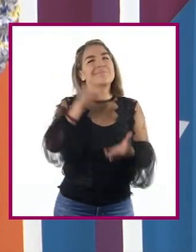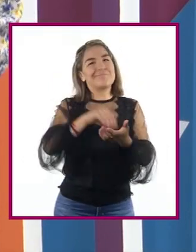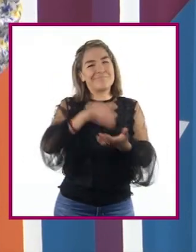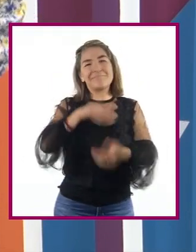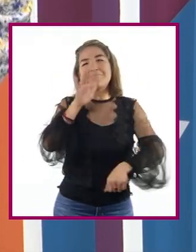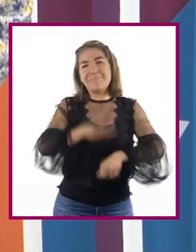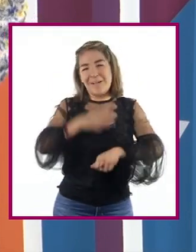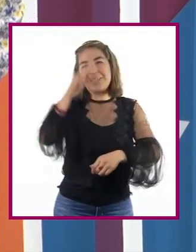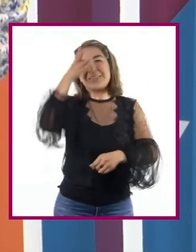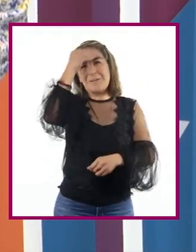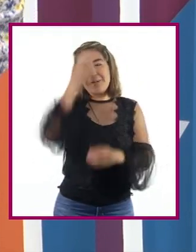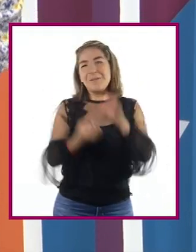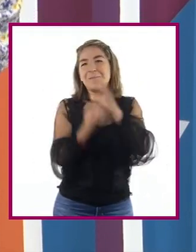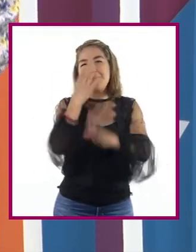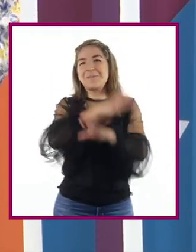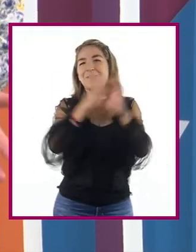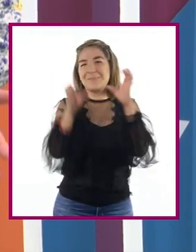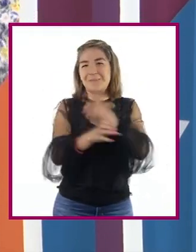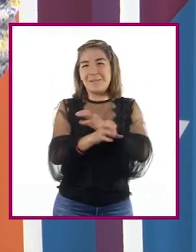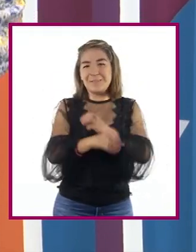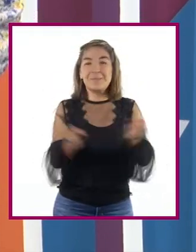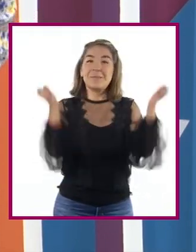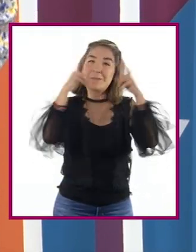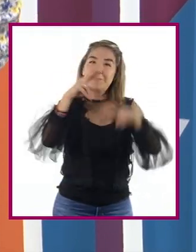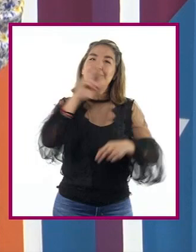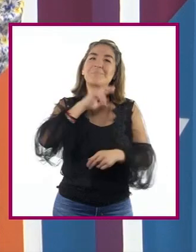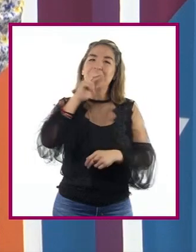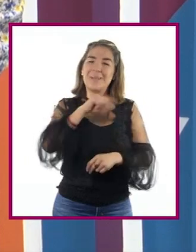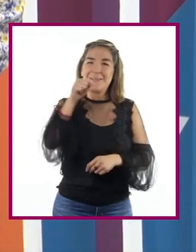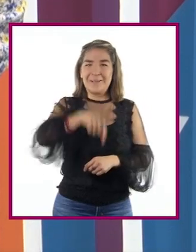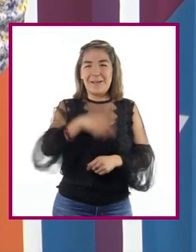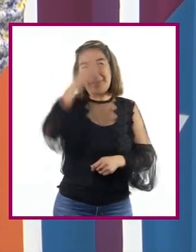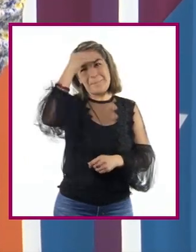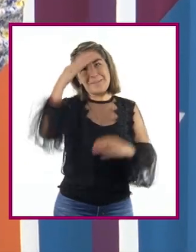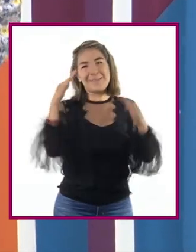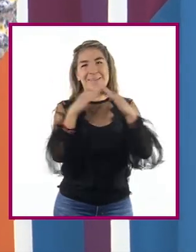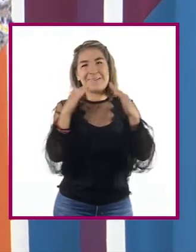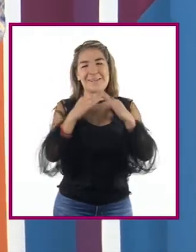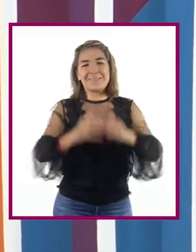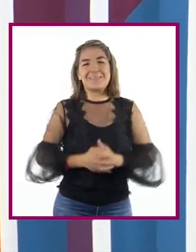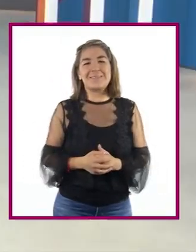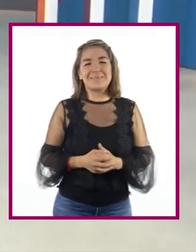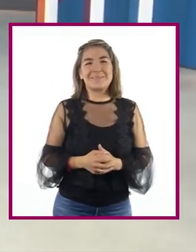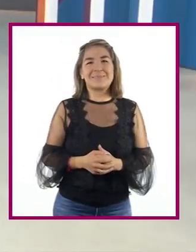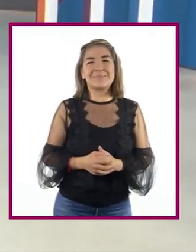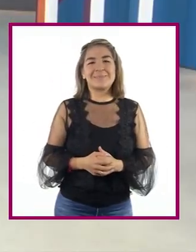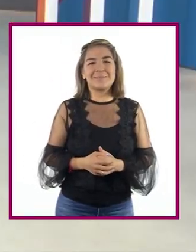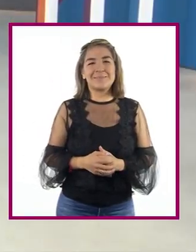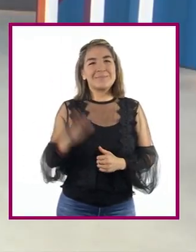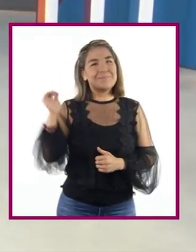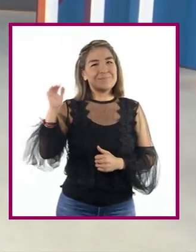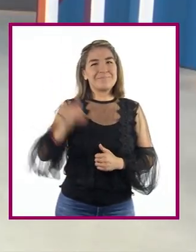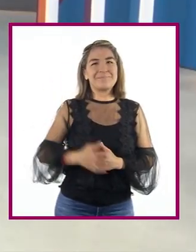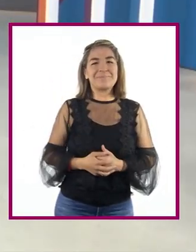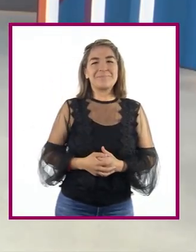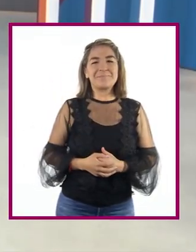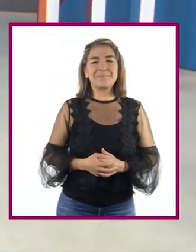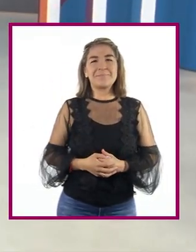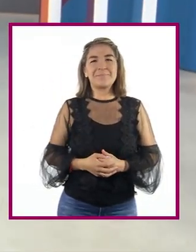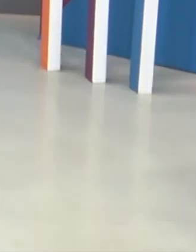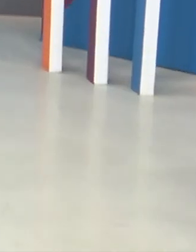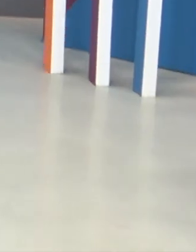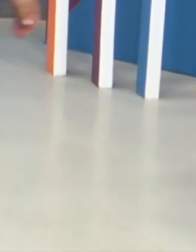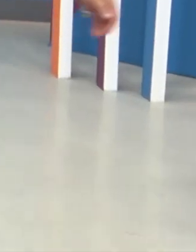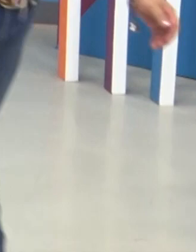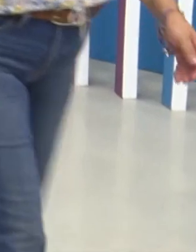nos queda mucho por explorar y descubrir, así que nos vemos pronto aquí en Aprende en Casa. Hasta la próxima.